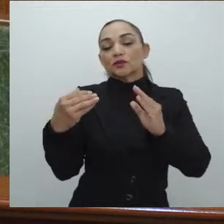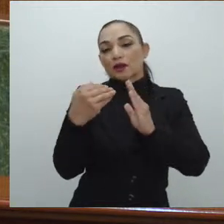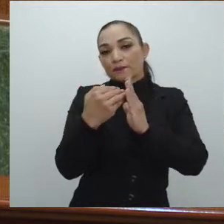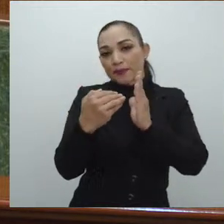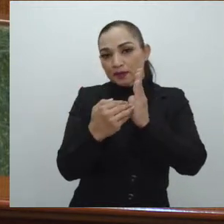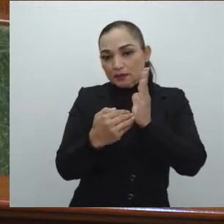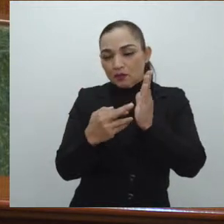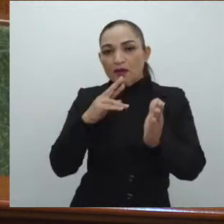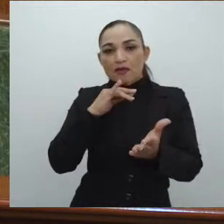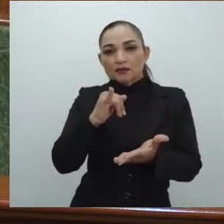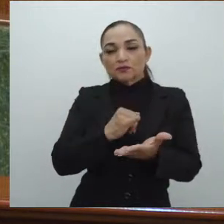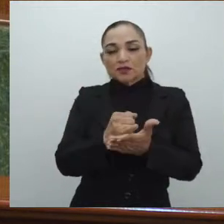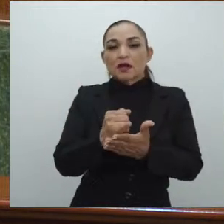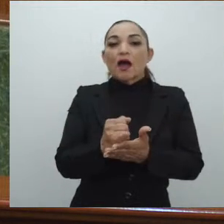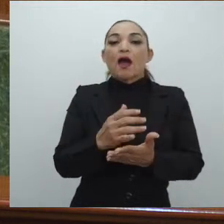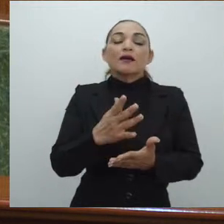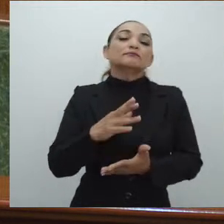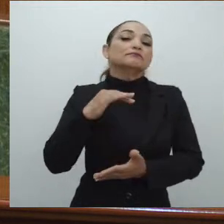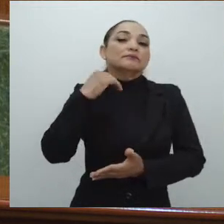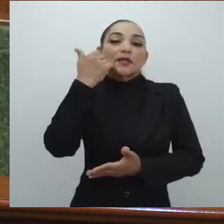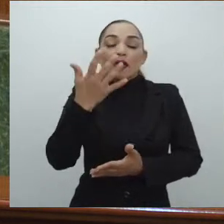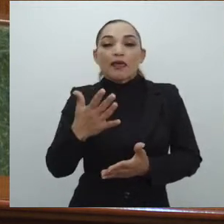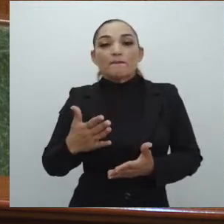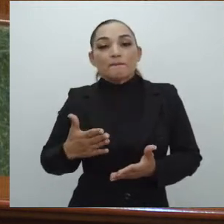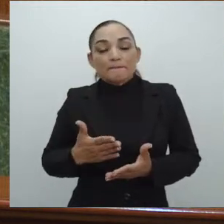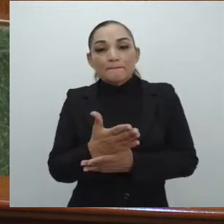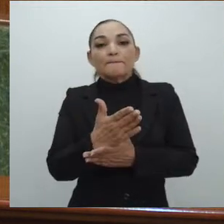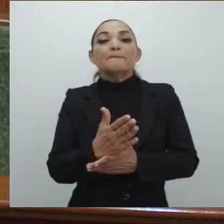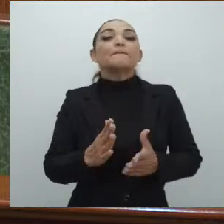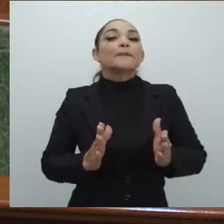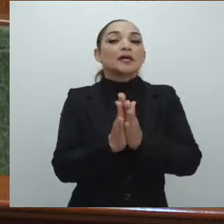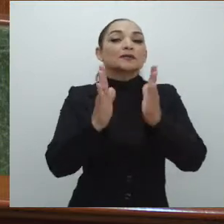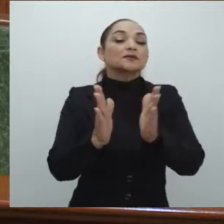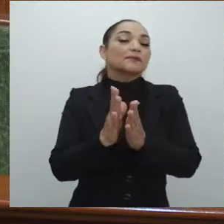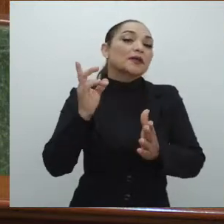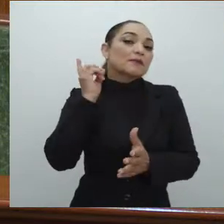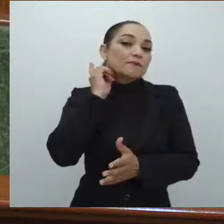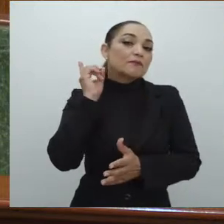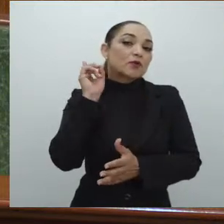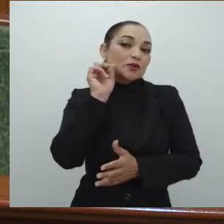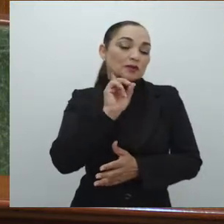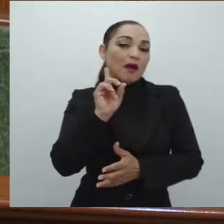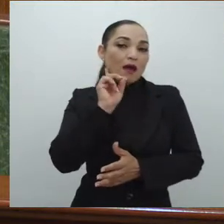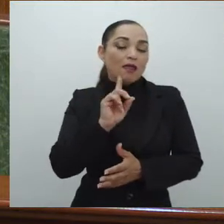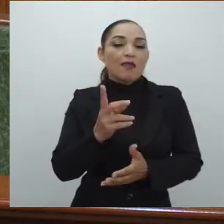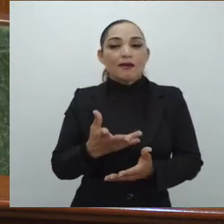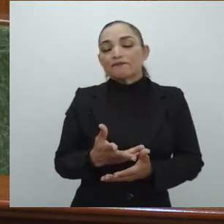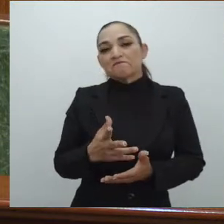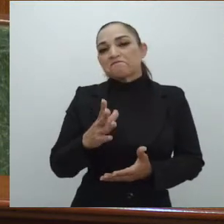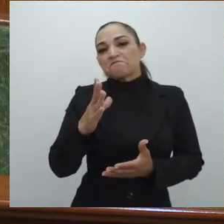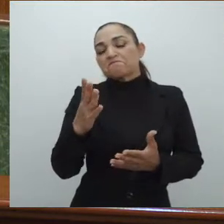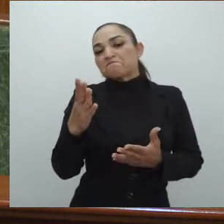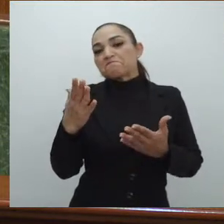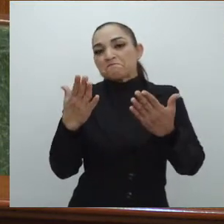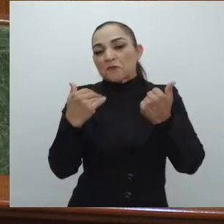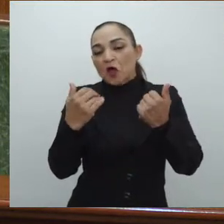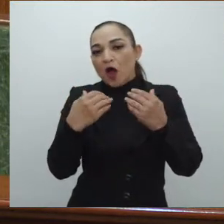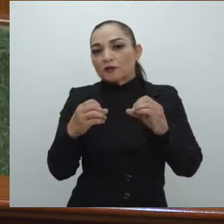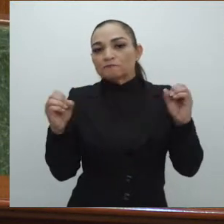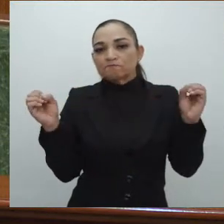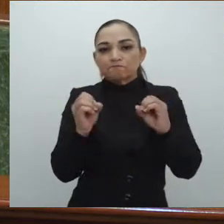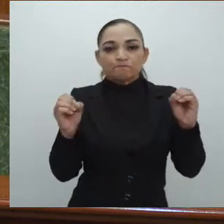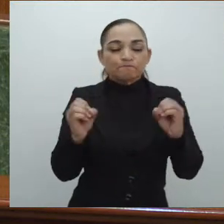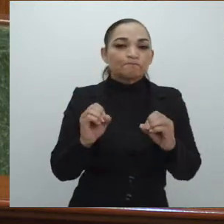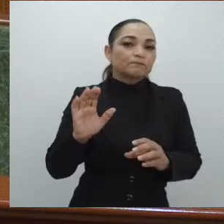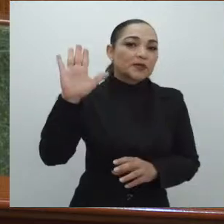anotarse previamente separando los artículos en los que quieran participar. No habiendo discusión en lo particular, se da por aprobado el